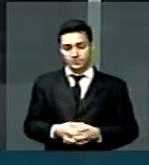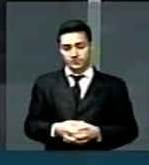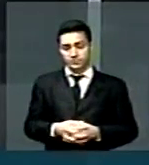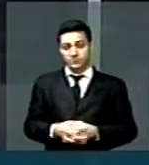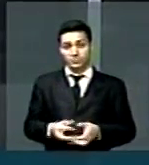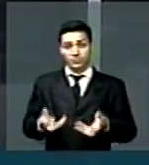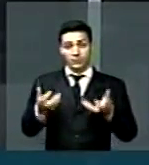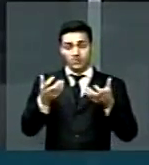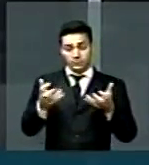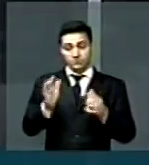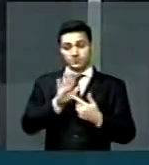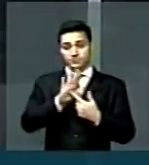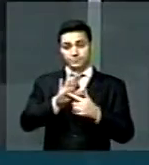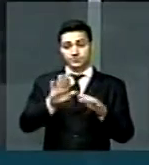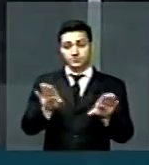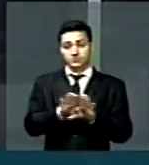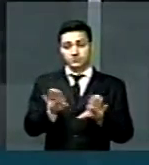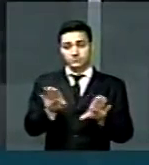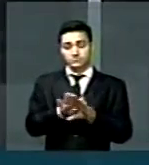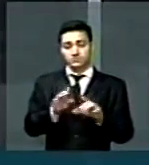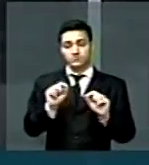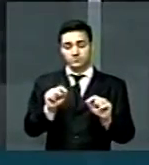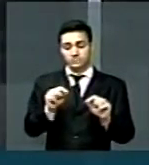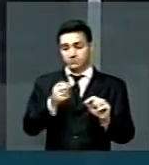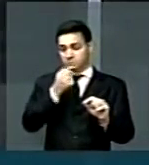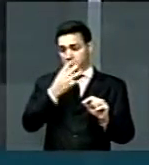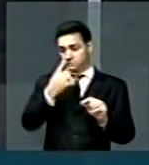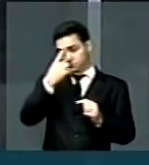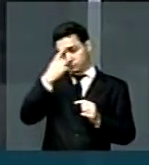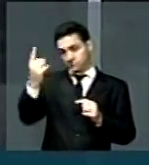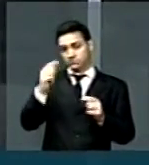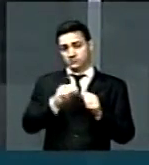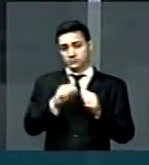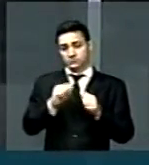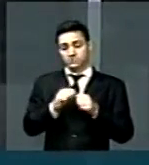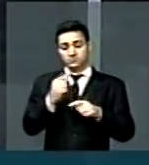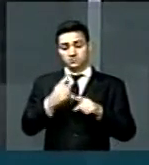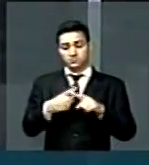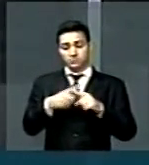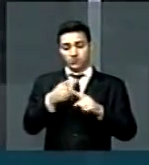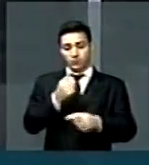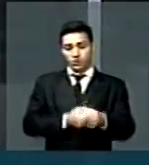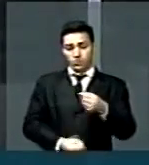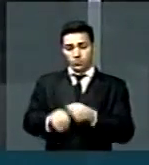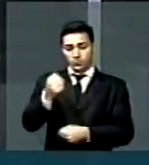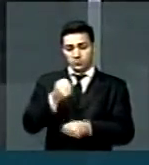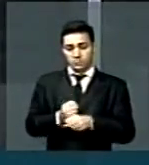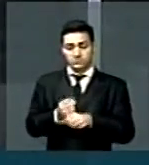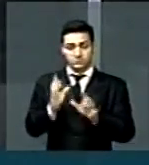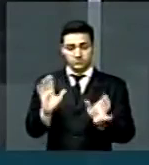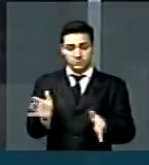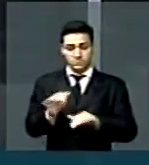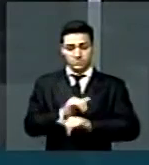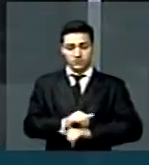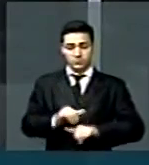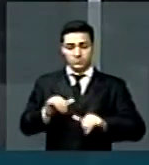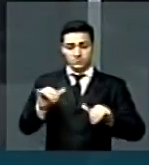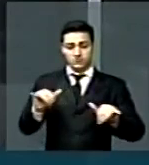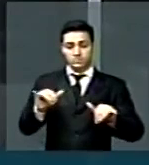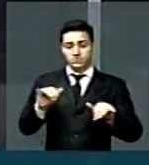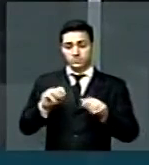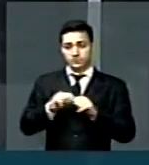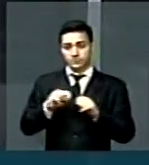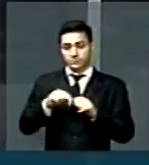Queremos enaltecer também a iniciativa que o ano passado foi lançada nesta nobre